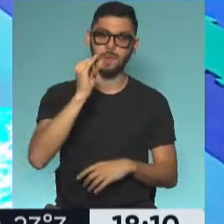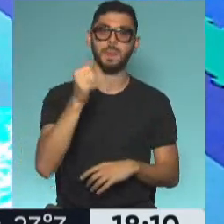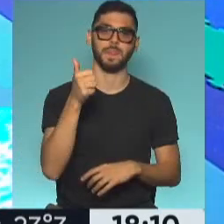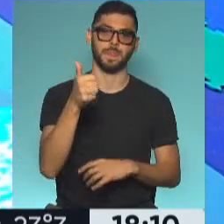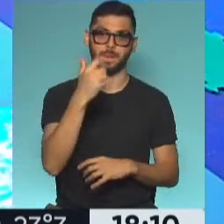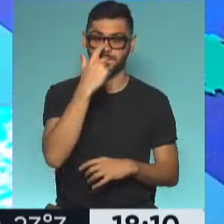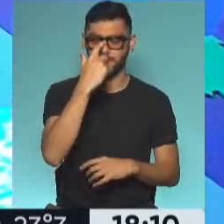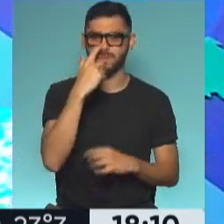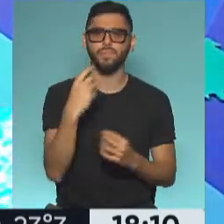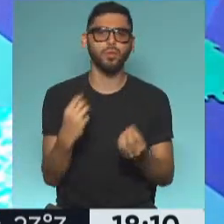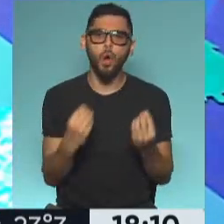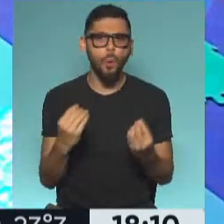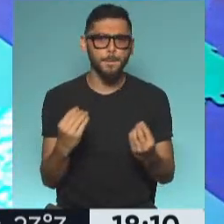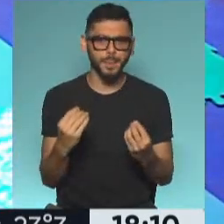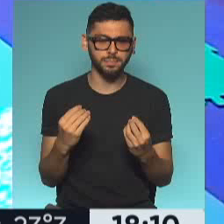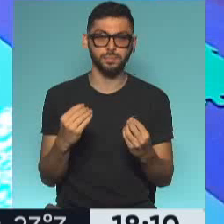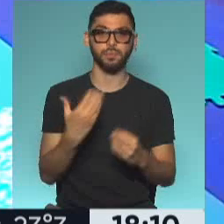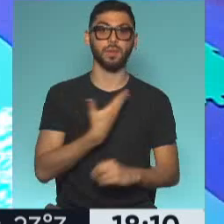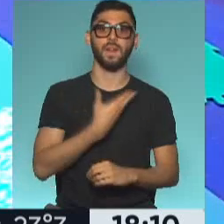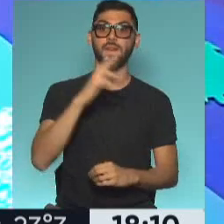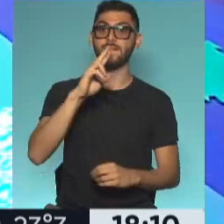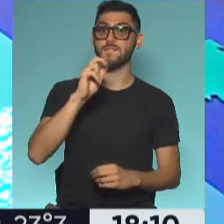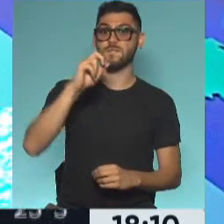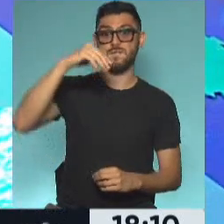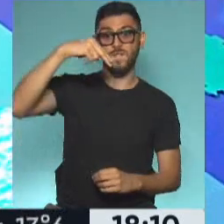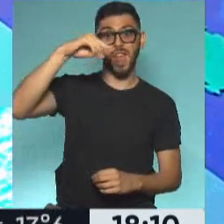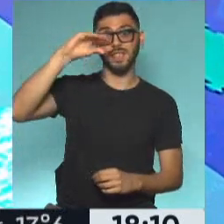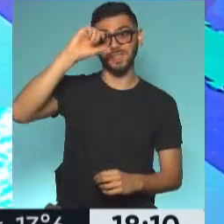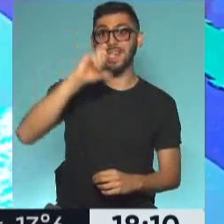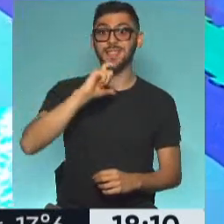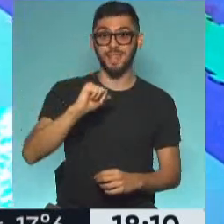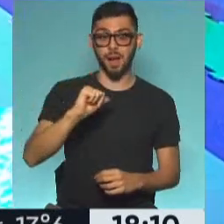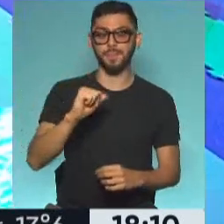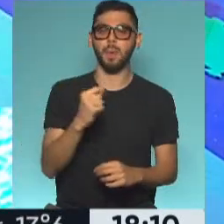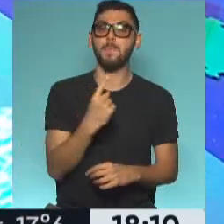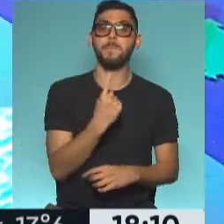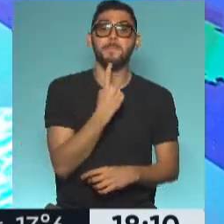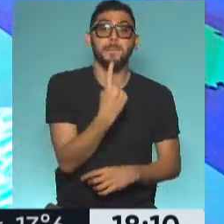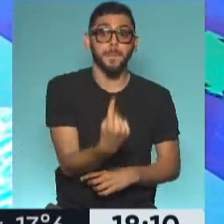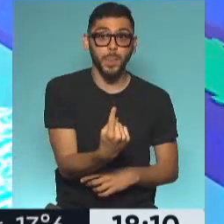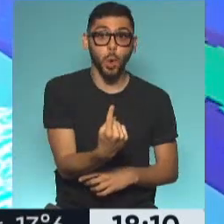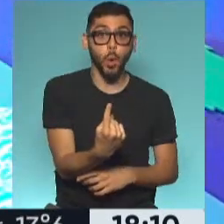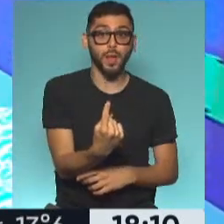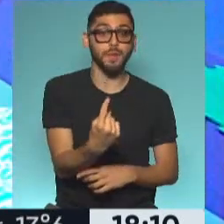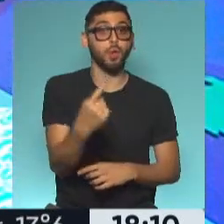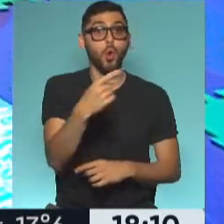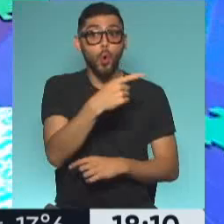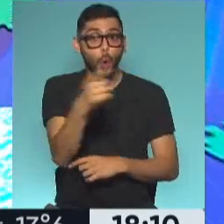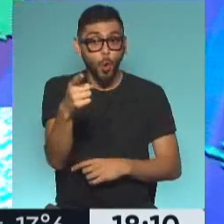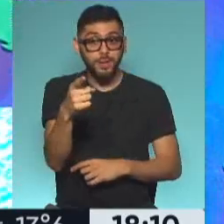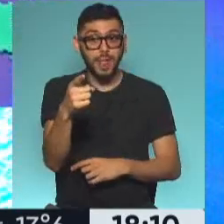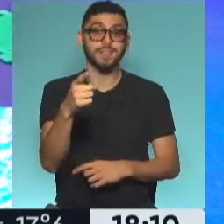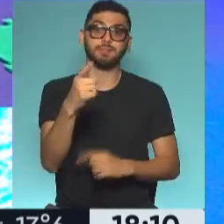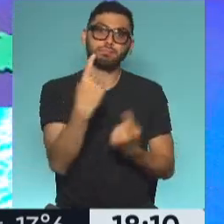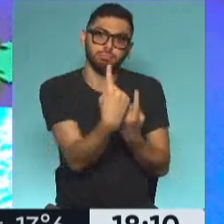vamos. La modalidad va a ser la siguiente. Francesca va a hacer la pregunta para tomar el examen y cada uno de ustedes, todos los que están